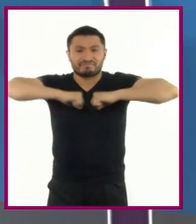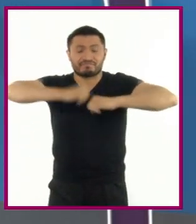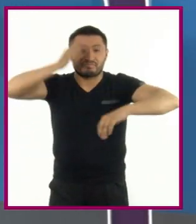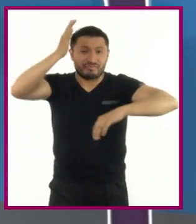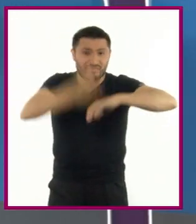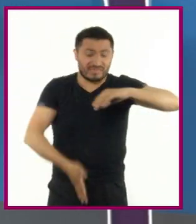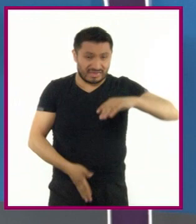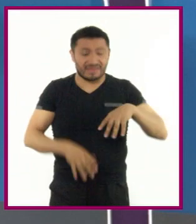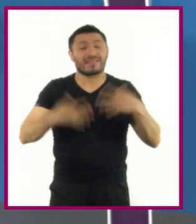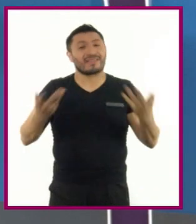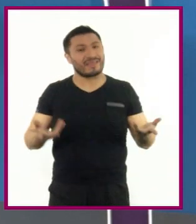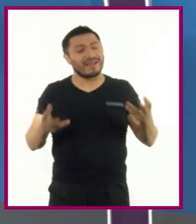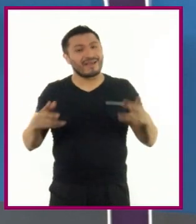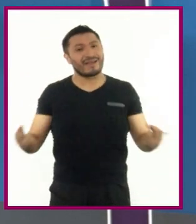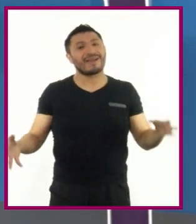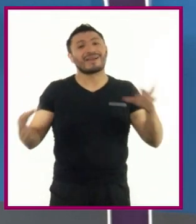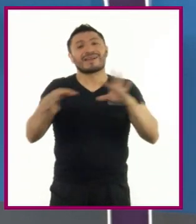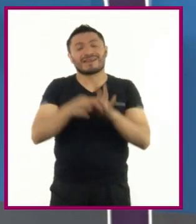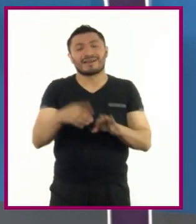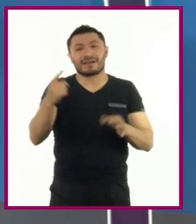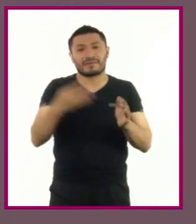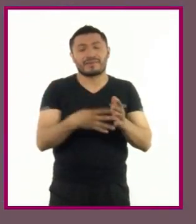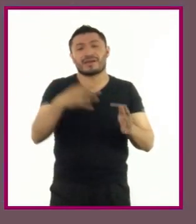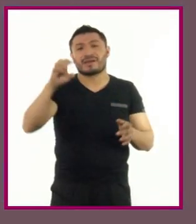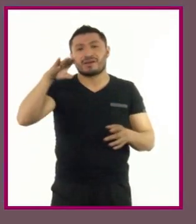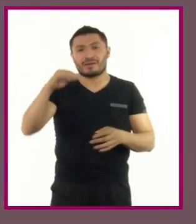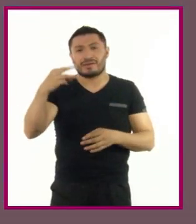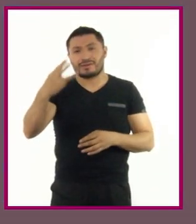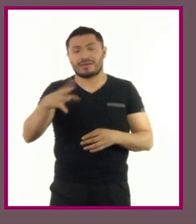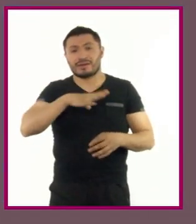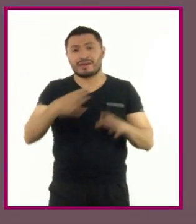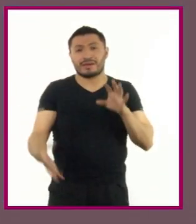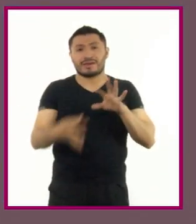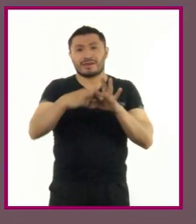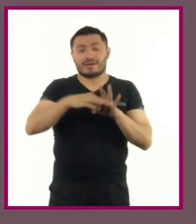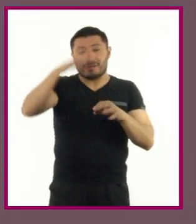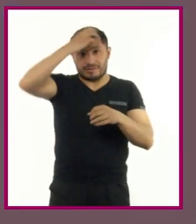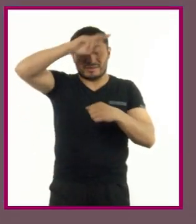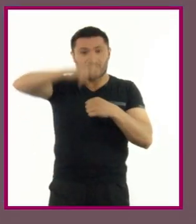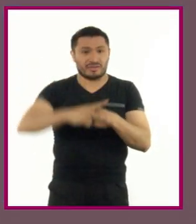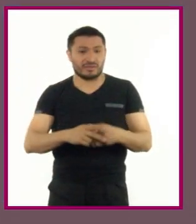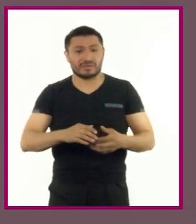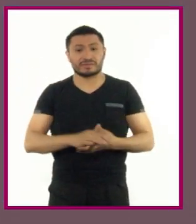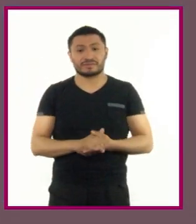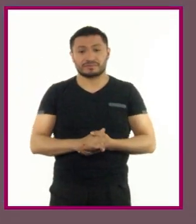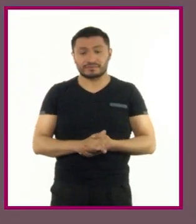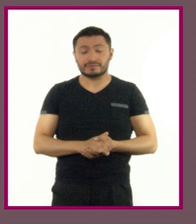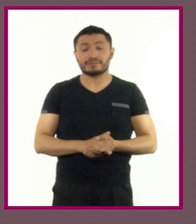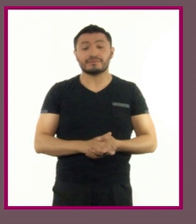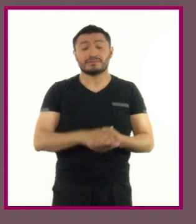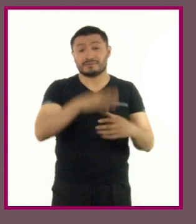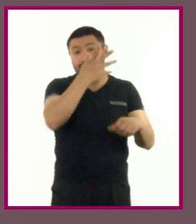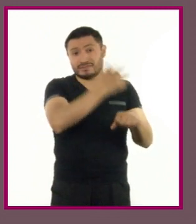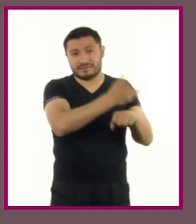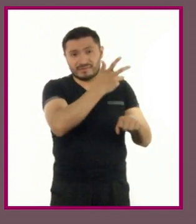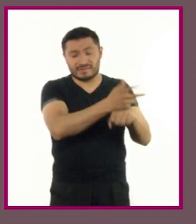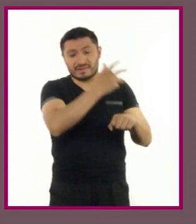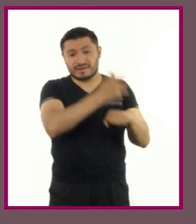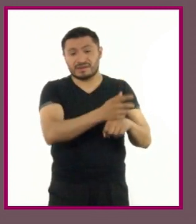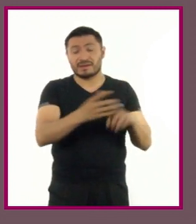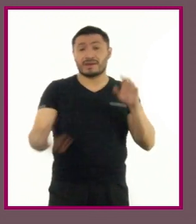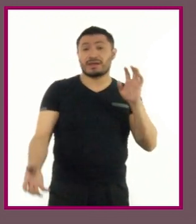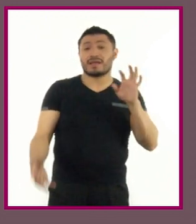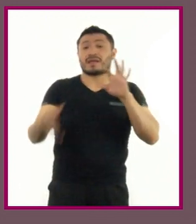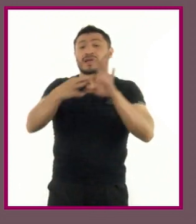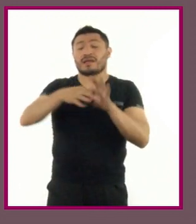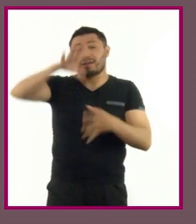Así, en 1993 se conformó la Unión Europea. Por su parte, Estados Unidos de América buscó alianzas en